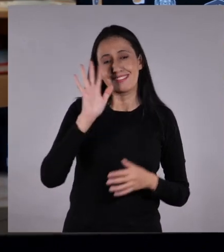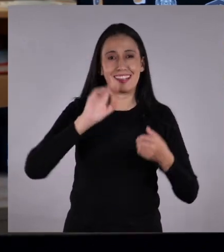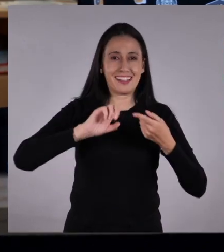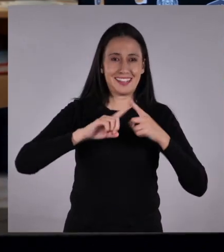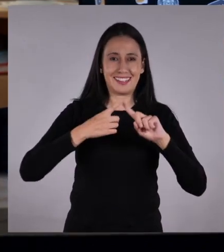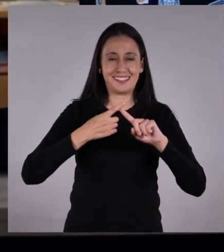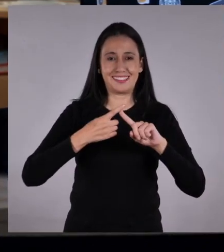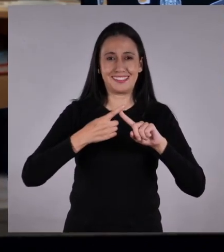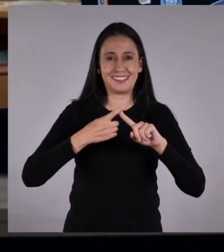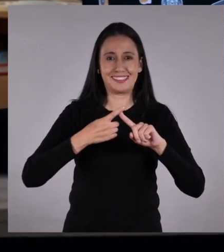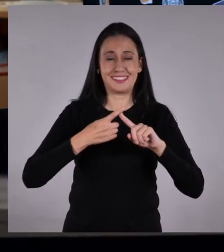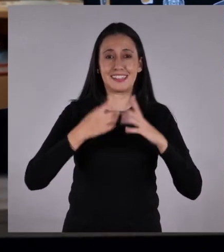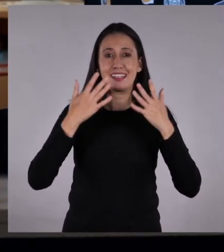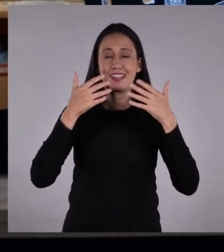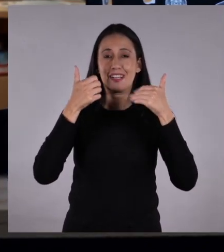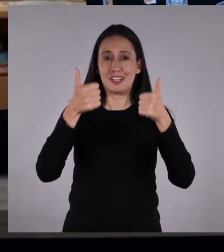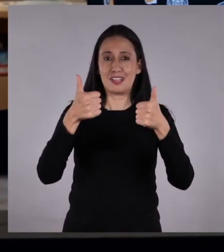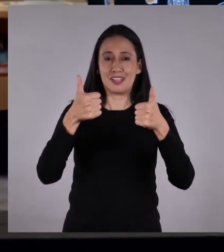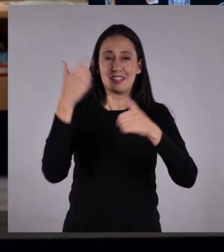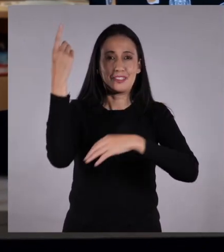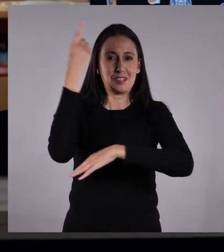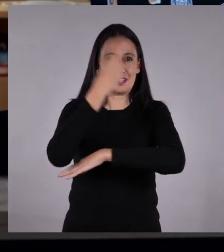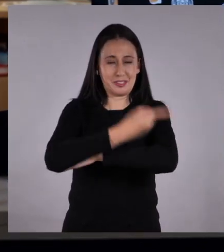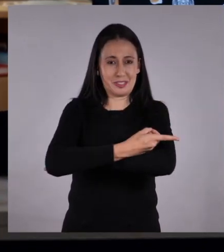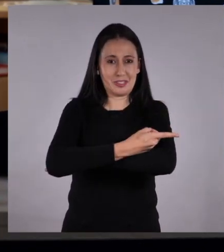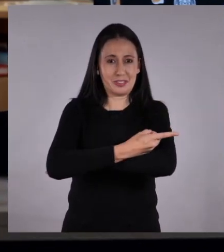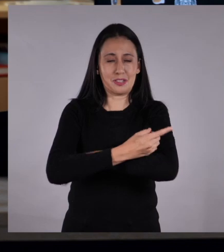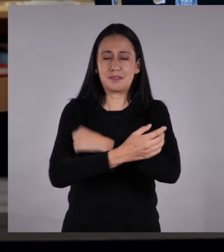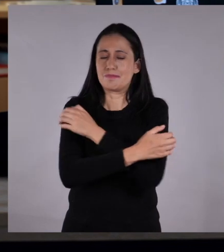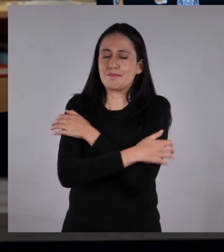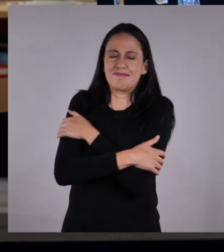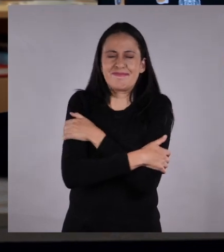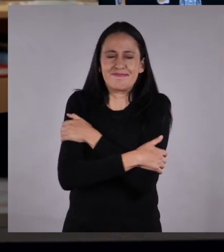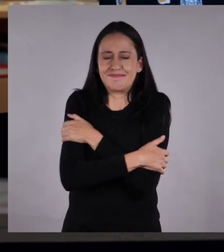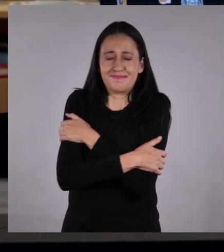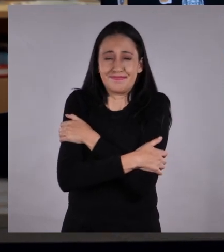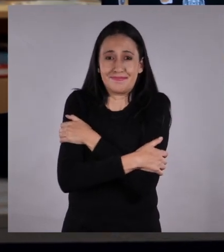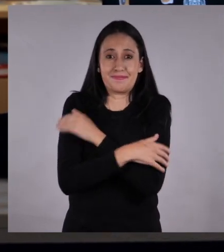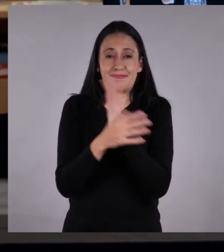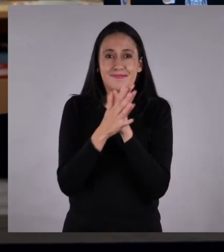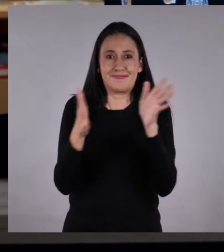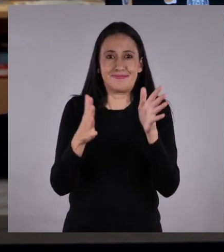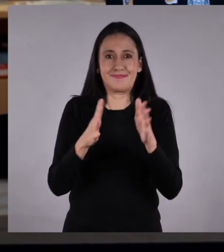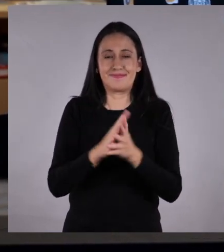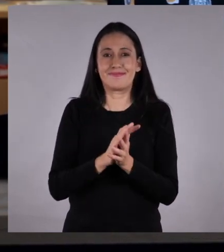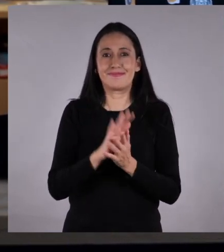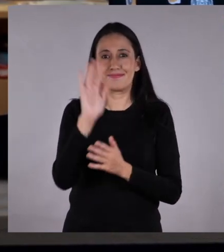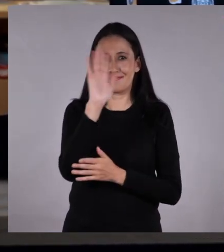hermoso día y les mando un fuerte, fuerte, fuerte abrazo. ¡Hasta la próxima!